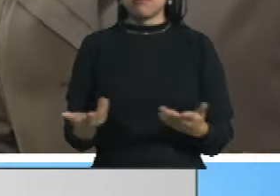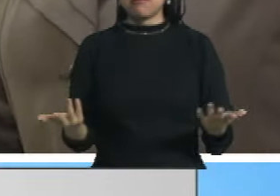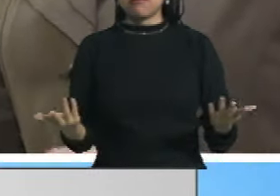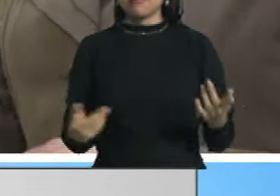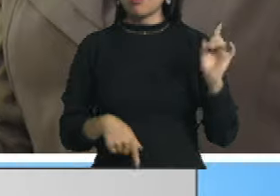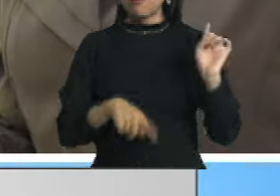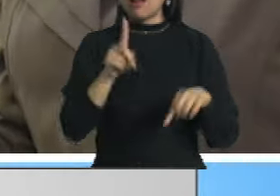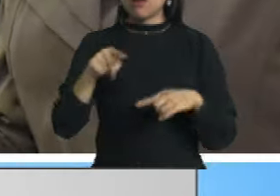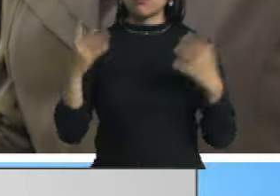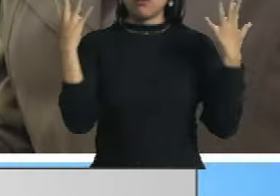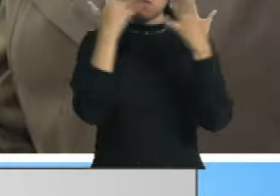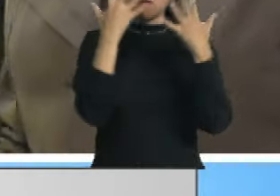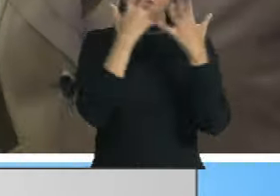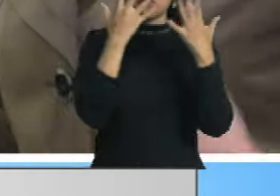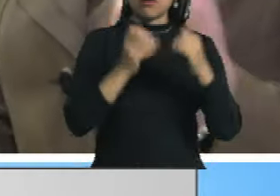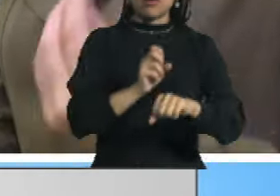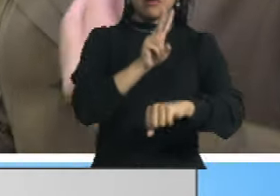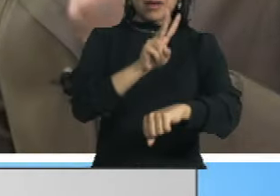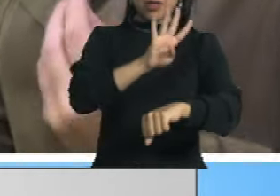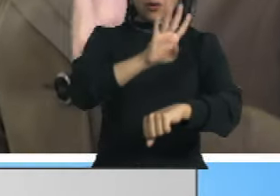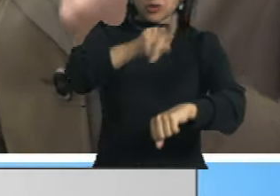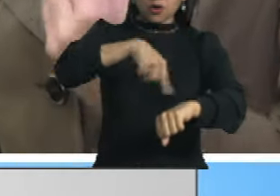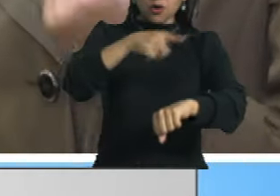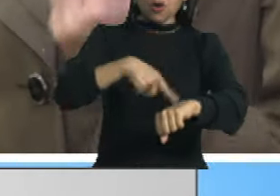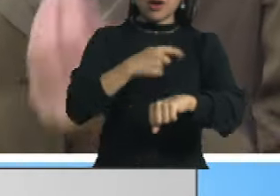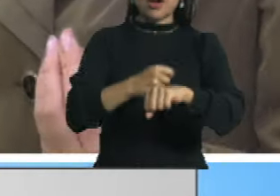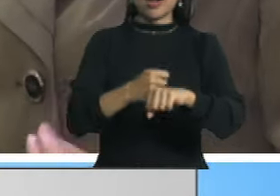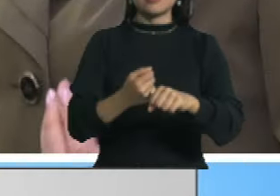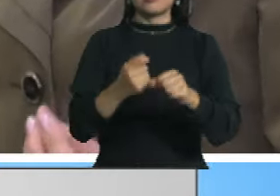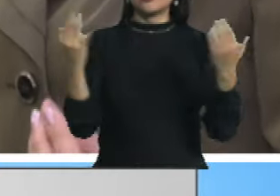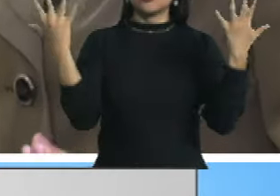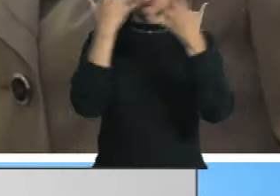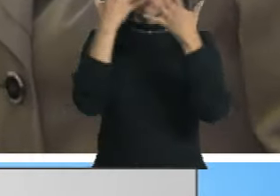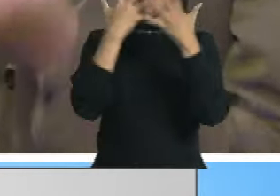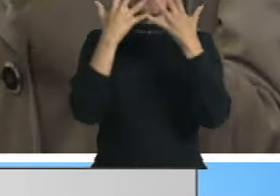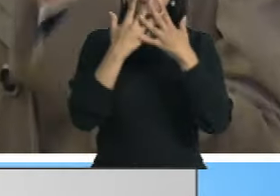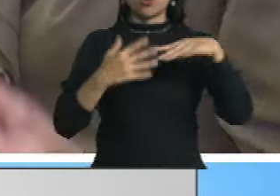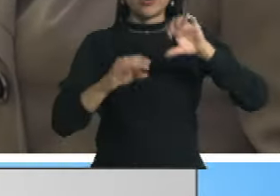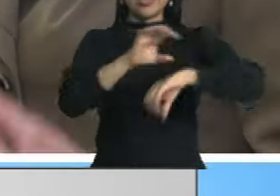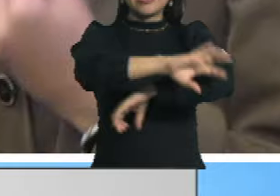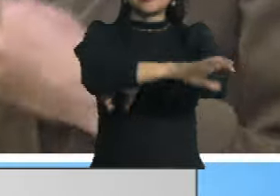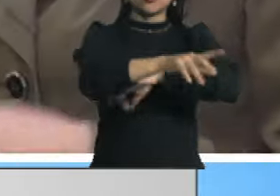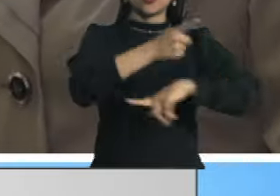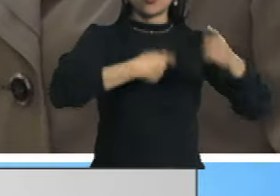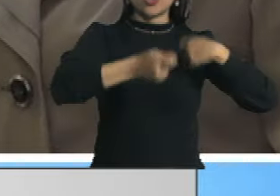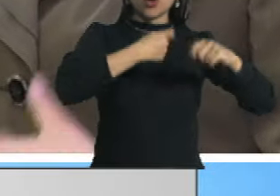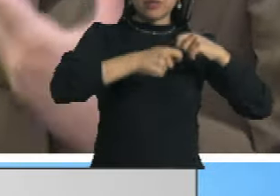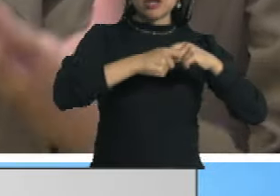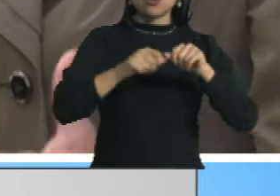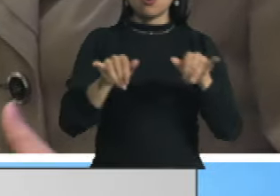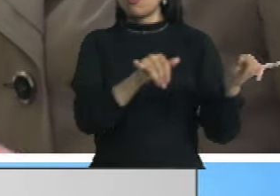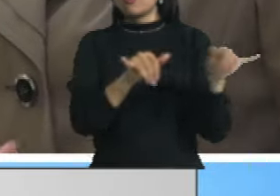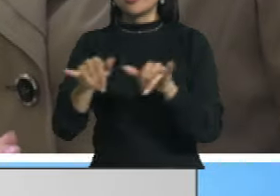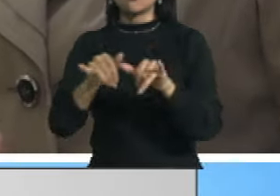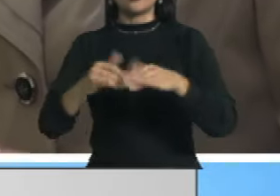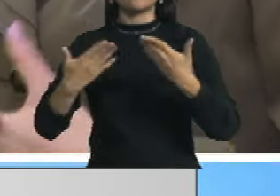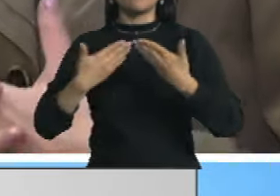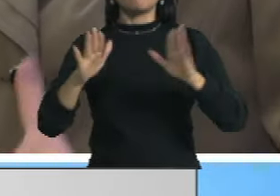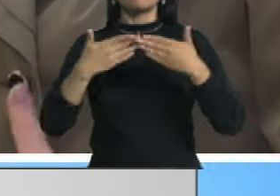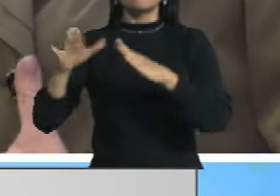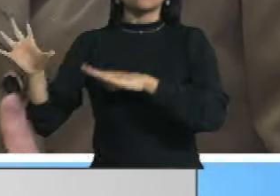confundido Bogotá 24 horas, que es que la ciudad funcione todos los días permanentemente, por ejemplo con Bogotá despierta o con Bogotá